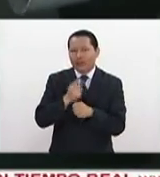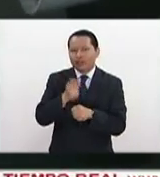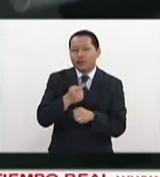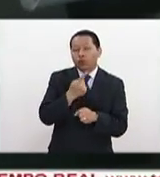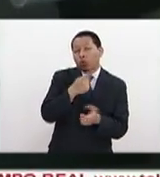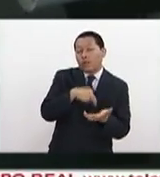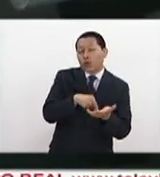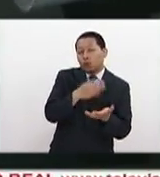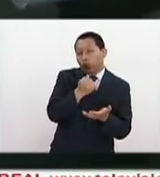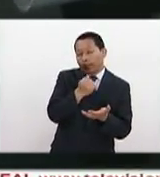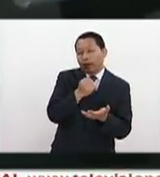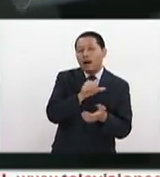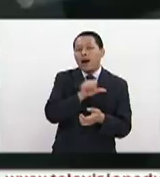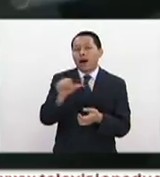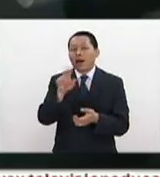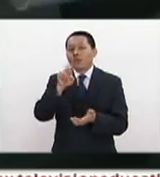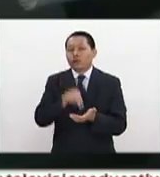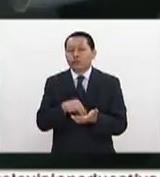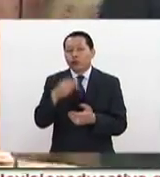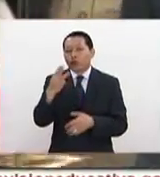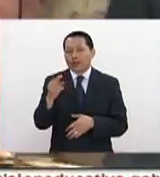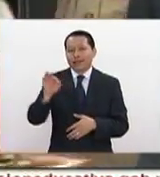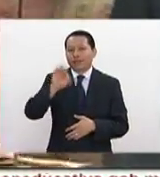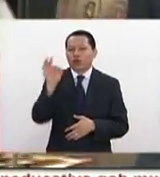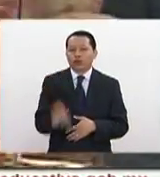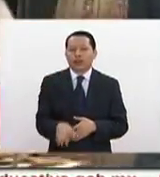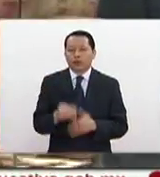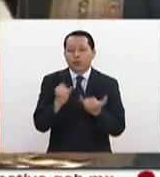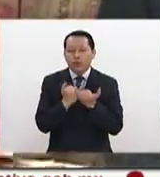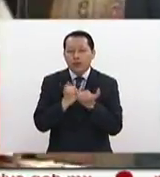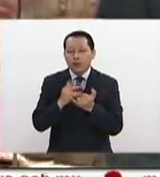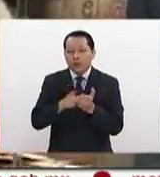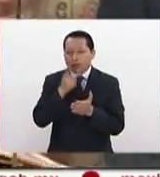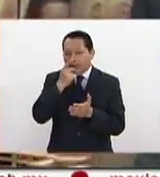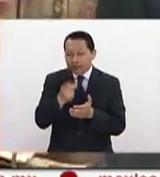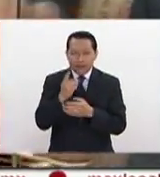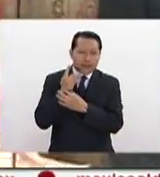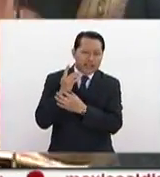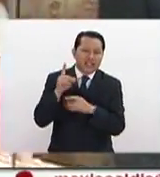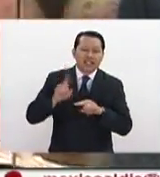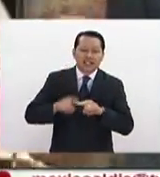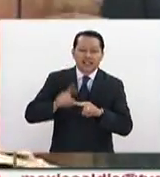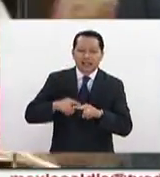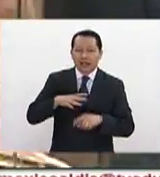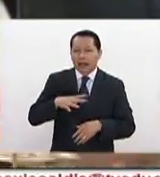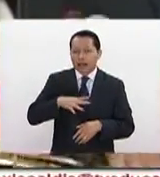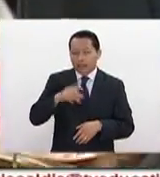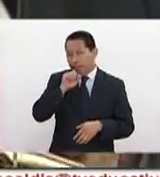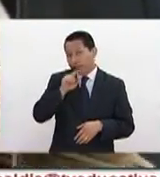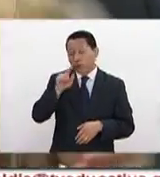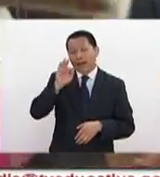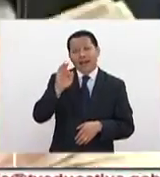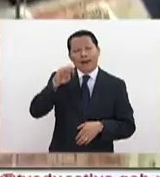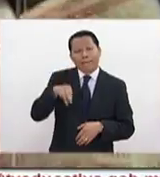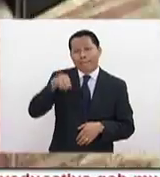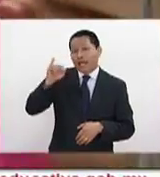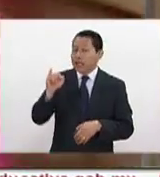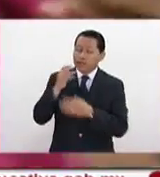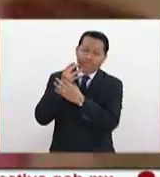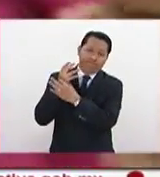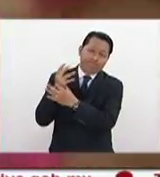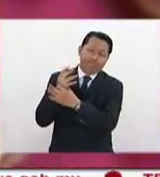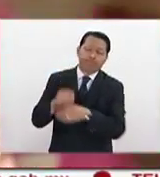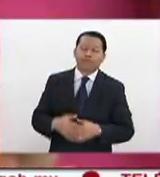de 1.9 al 2.3%. Le insisto, esto lo dice un organismo de ese nivel como el Fondo